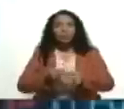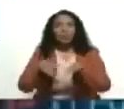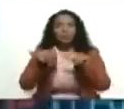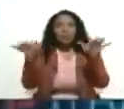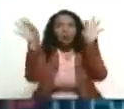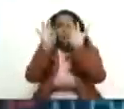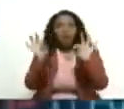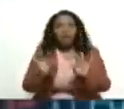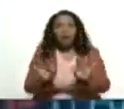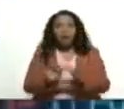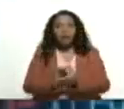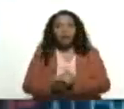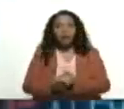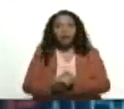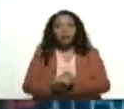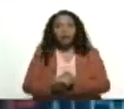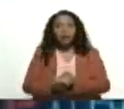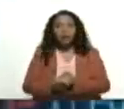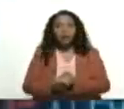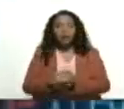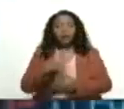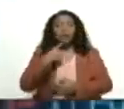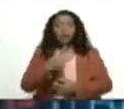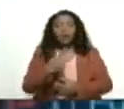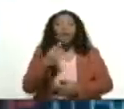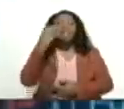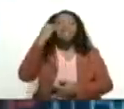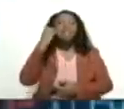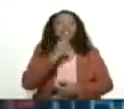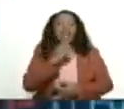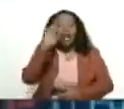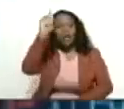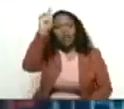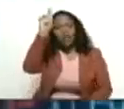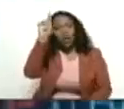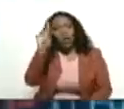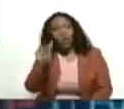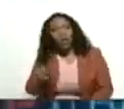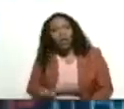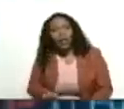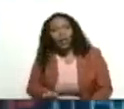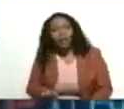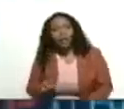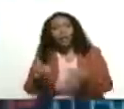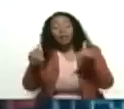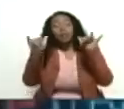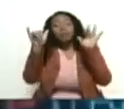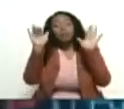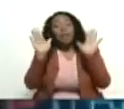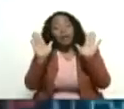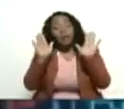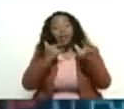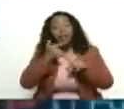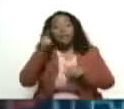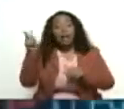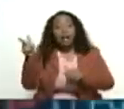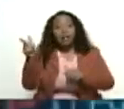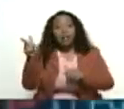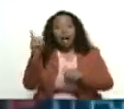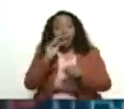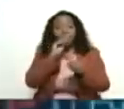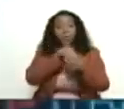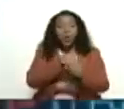de la misma manera que decía Fidel Castro: cada día mientras los cinco héroes cubanos estaban en cautiverio.